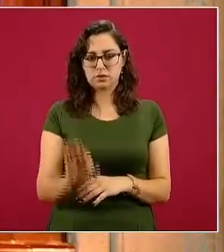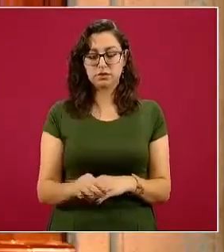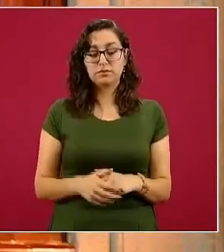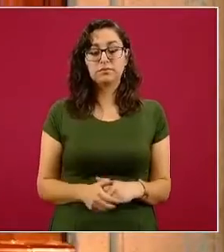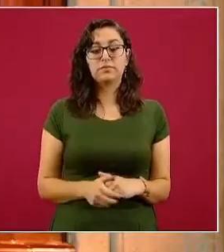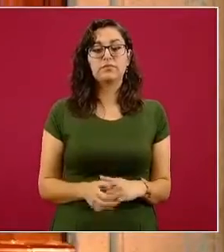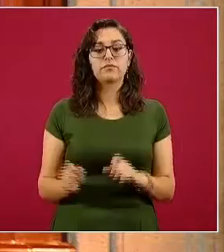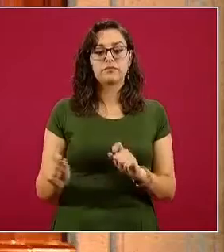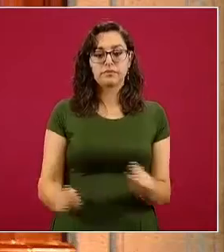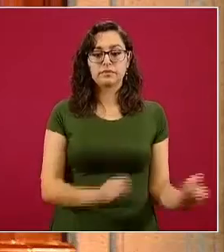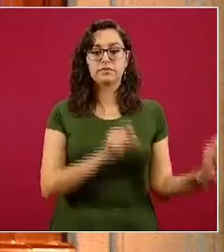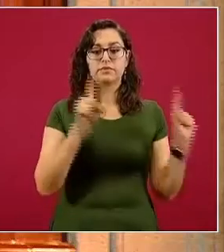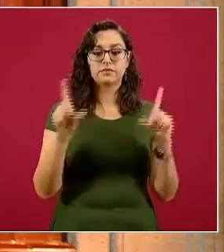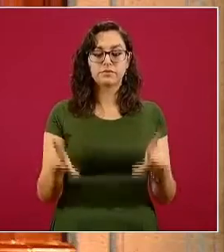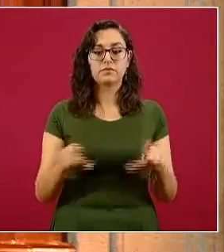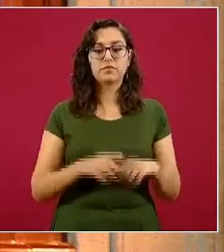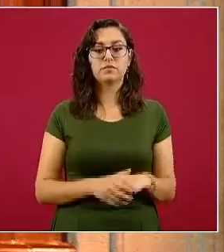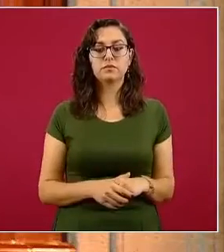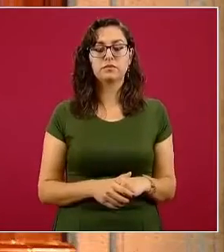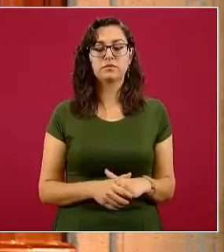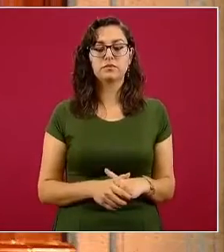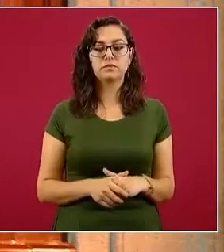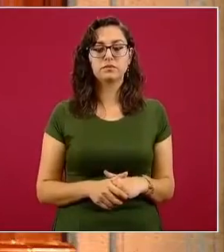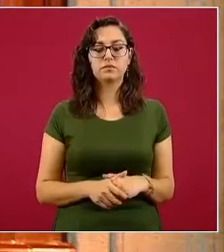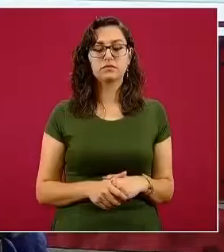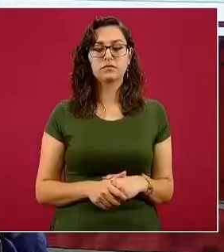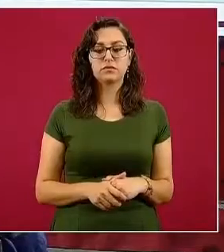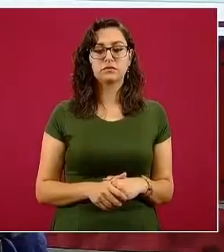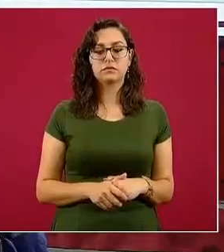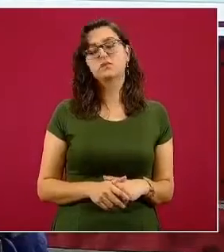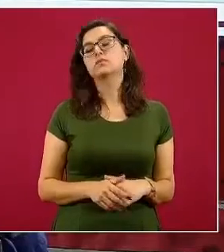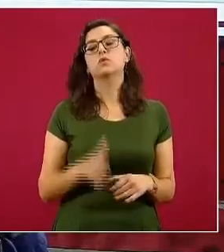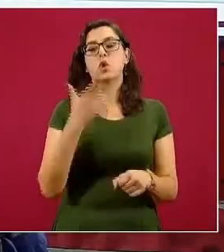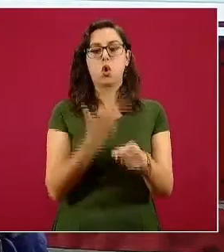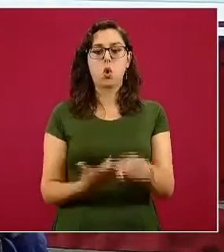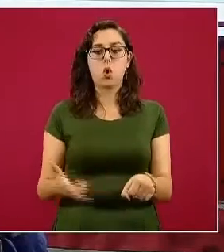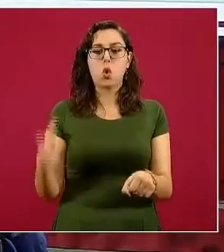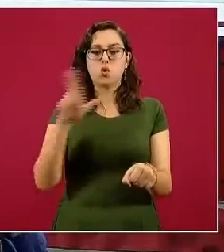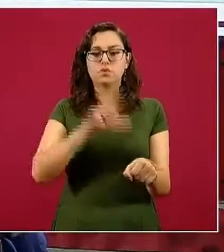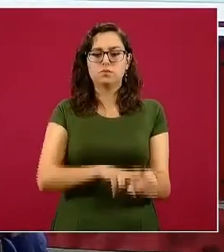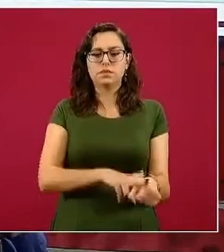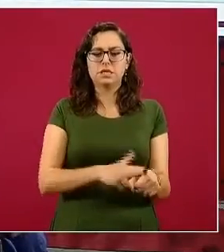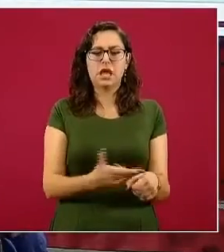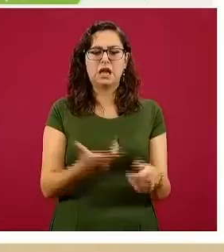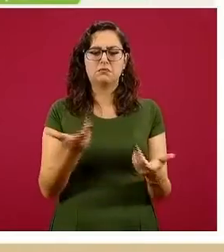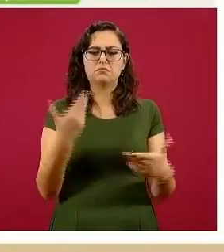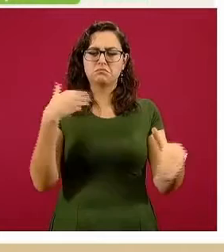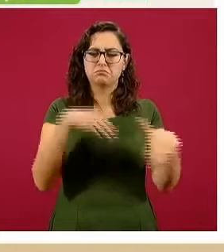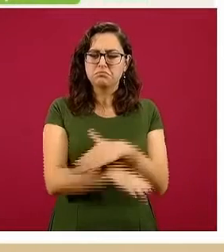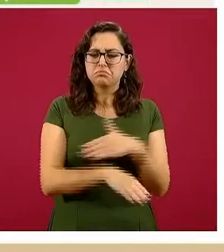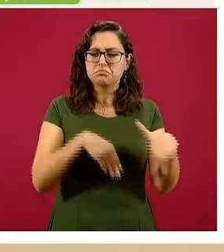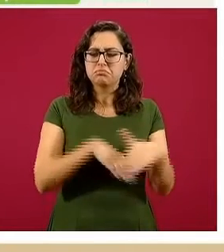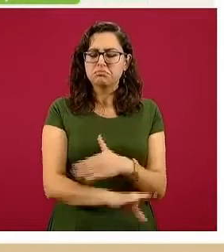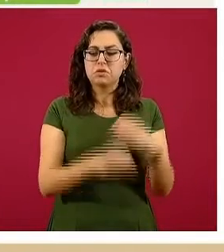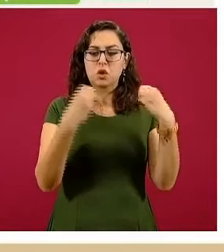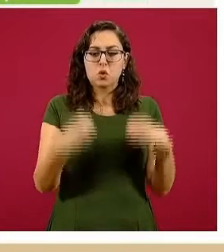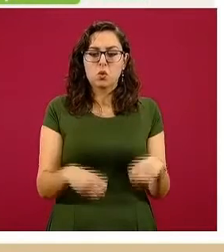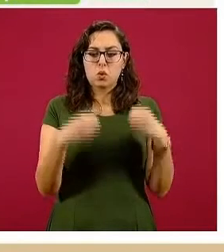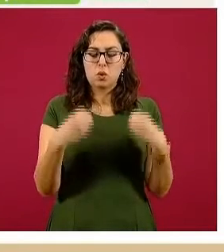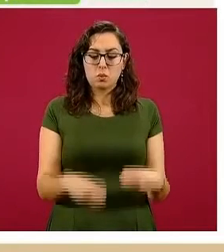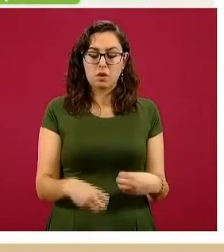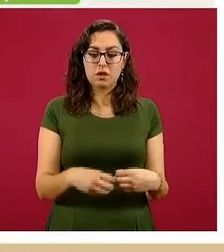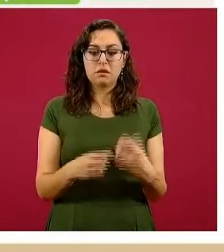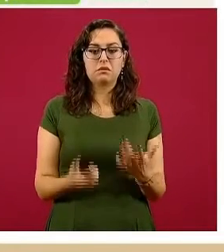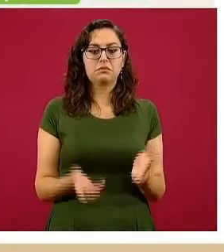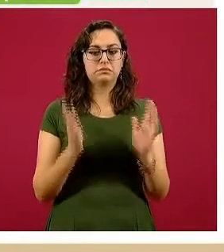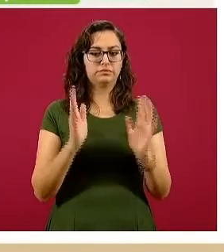el comportamiento de la hospitalización en esta curva que nos permite ver un poco la tendencia. Decíamos ya que habíamos tenido